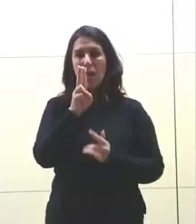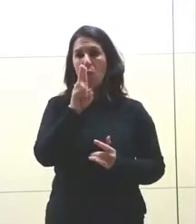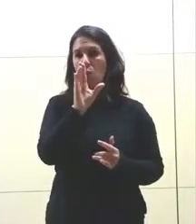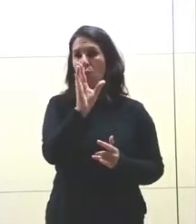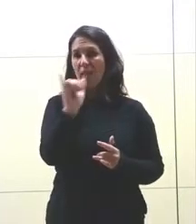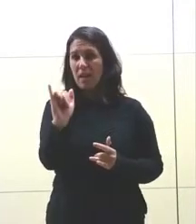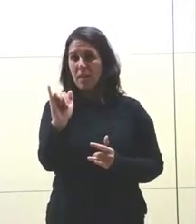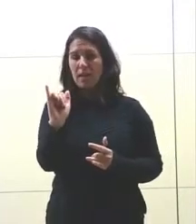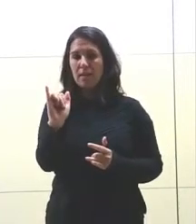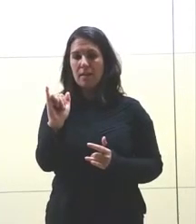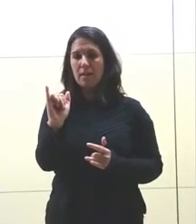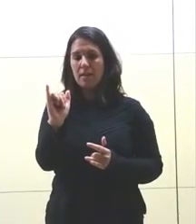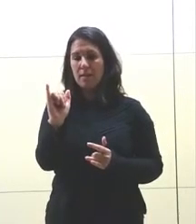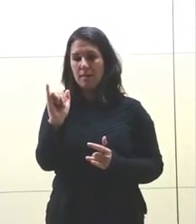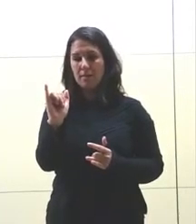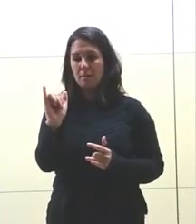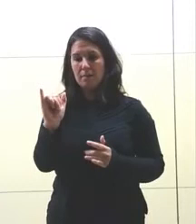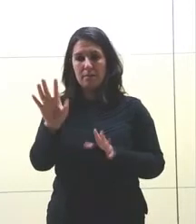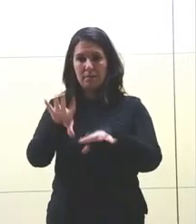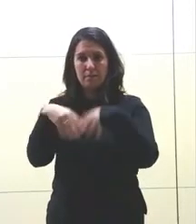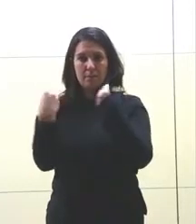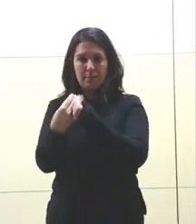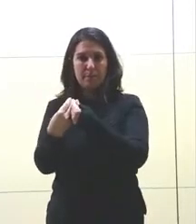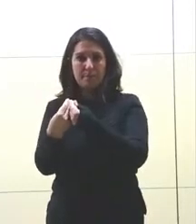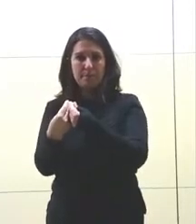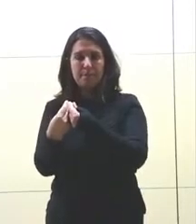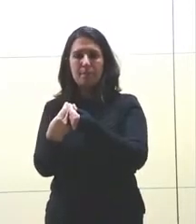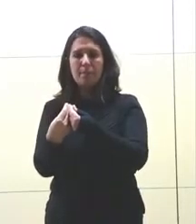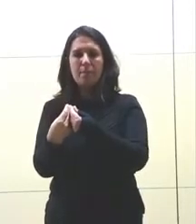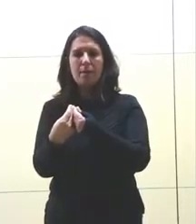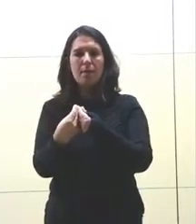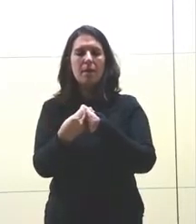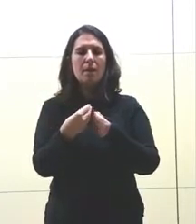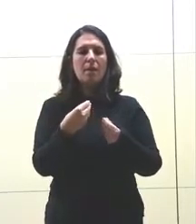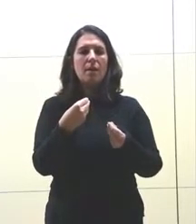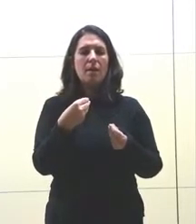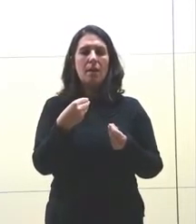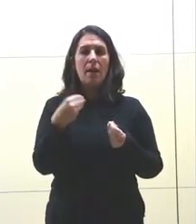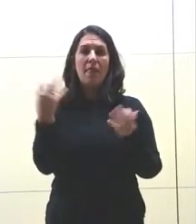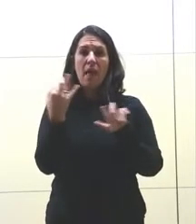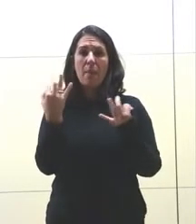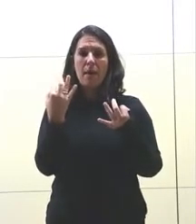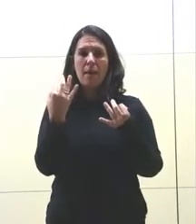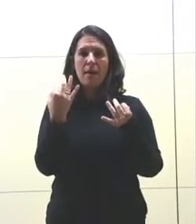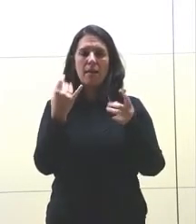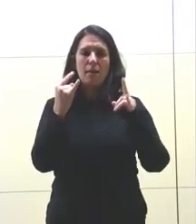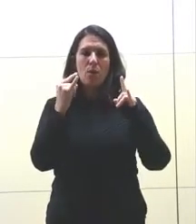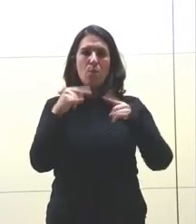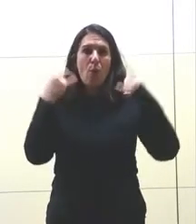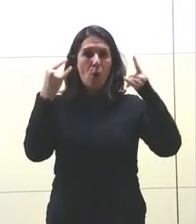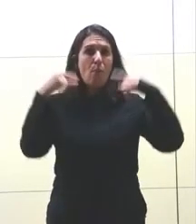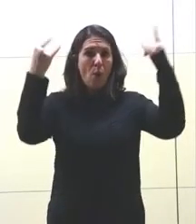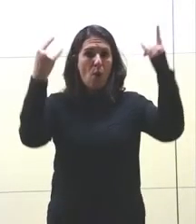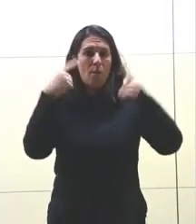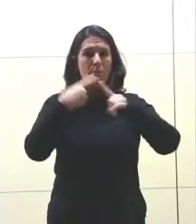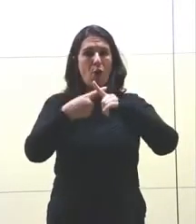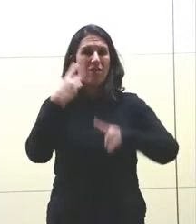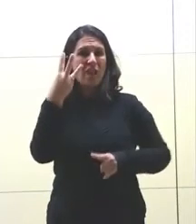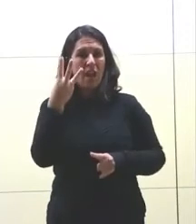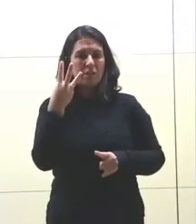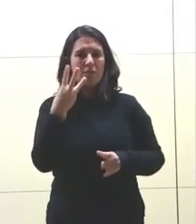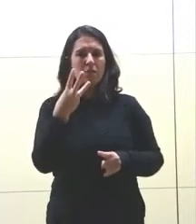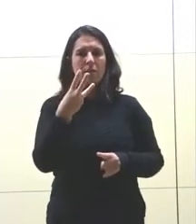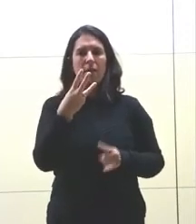intensivos estaban completamente saturadas. Hubo que multiplicarlas por 3 echando mano de camas